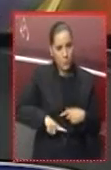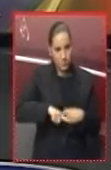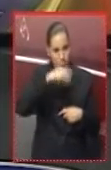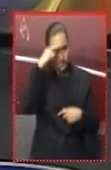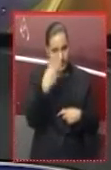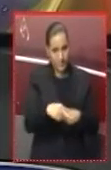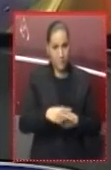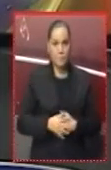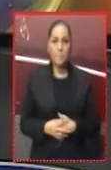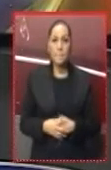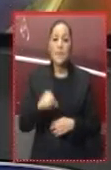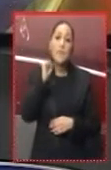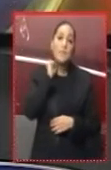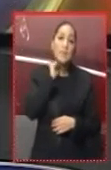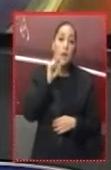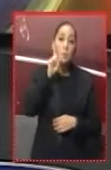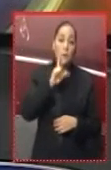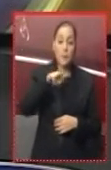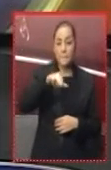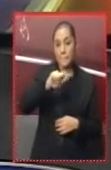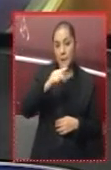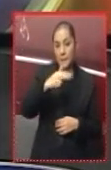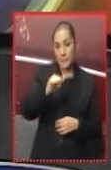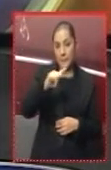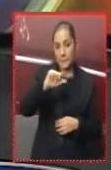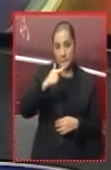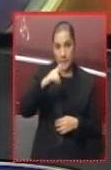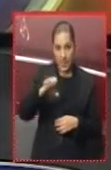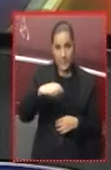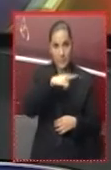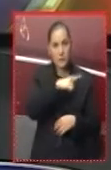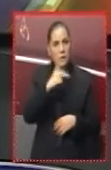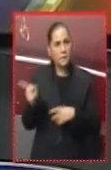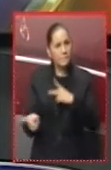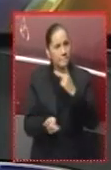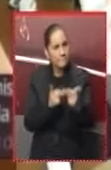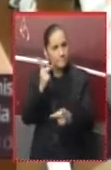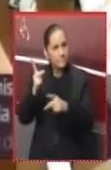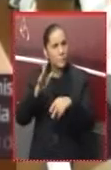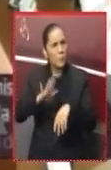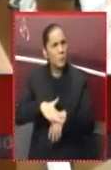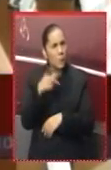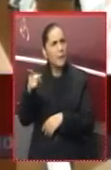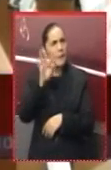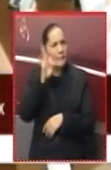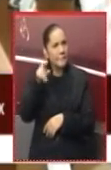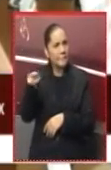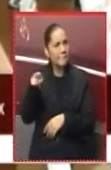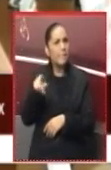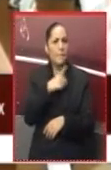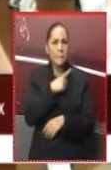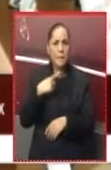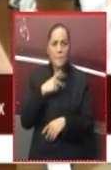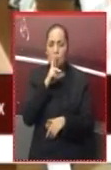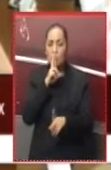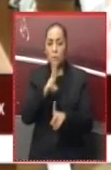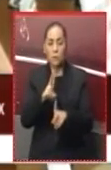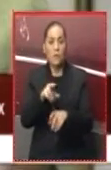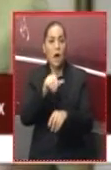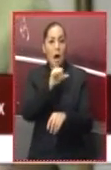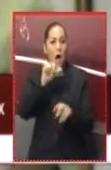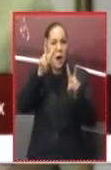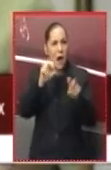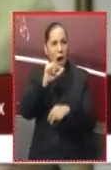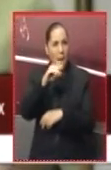La senadora Marta Tagle cuestionó al candidato sobre un posible conflicto de interés en los amparos que deberá resolver la Corte en los próximos